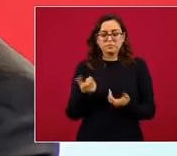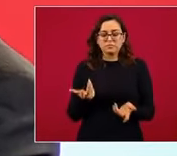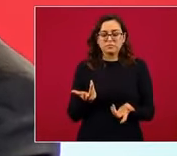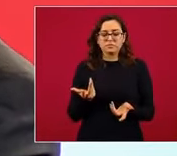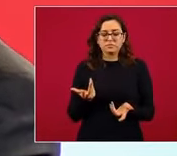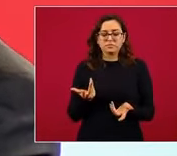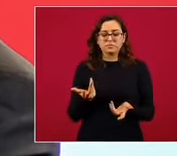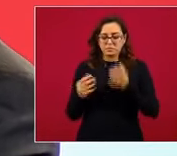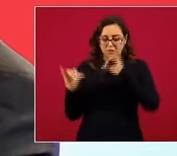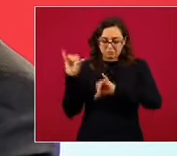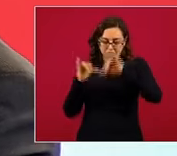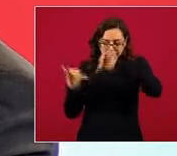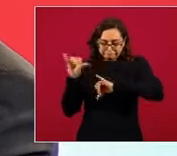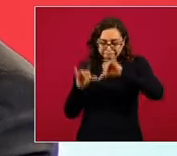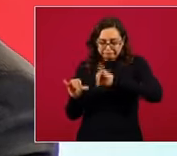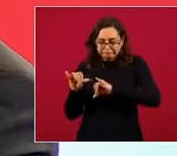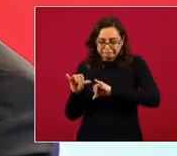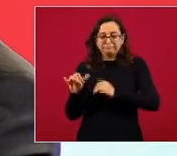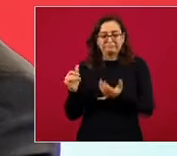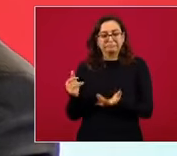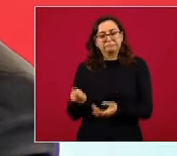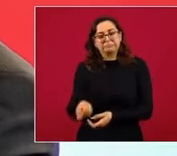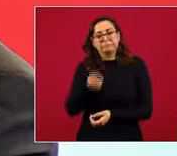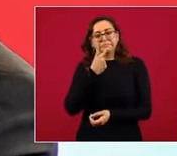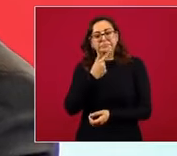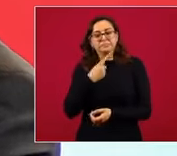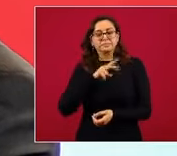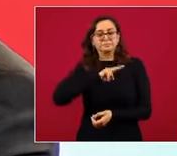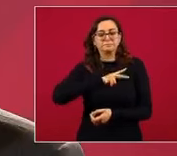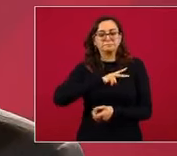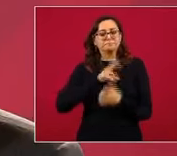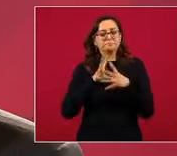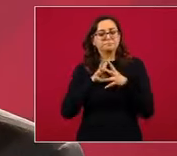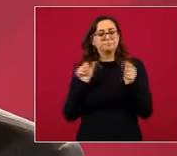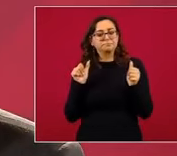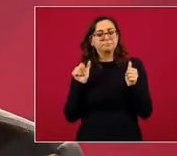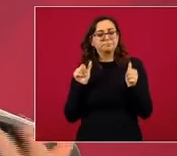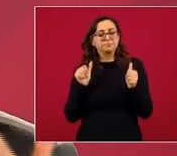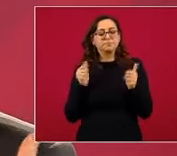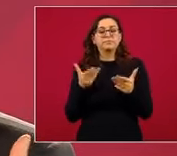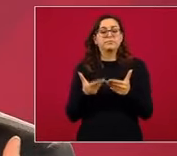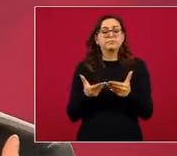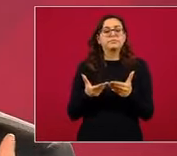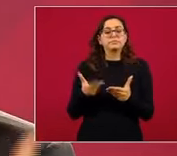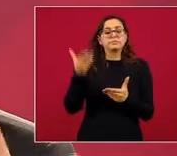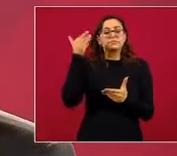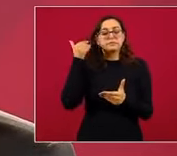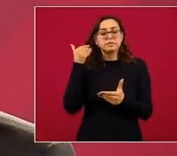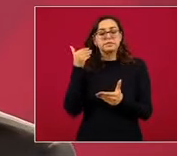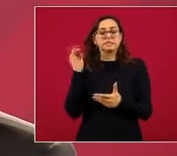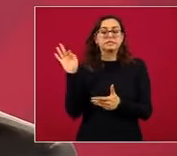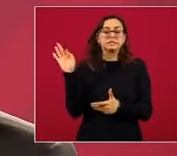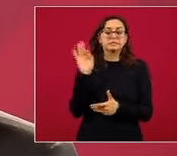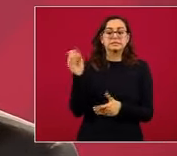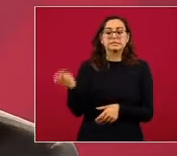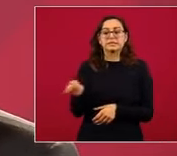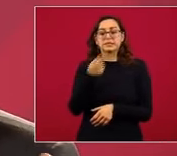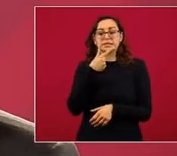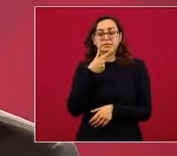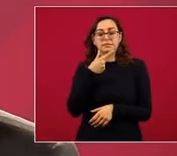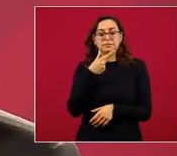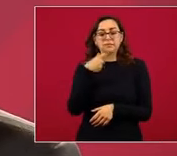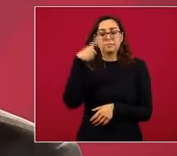sintéticamente, y el propósito es inhibir la replicación del virus. Originalmente se diseñó como un posible fármaco para la